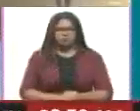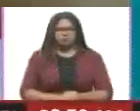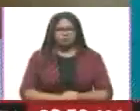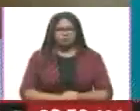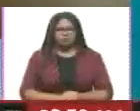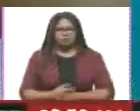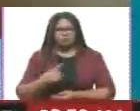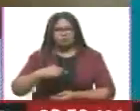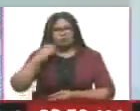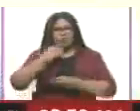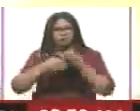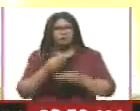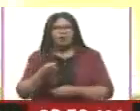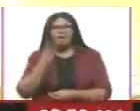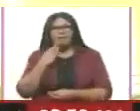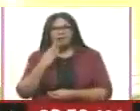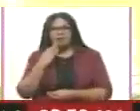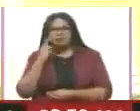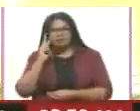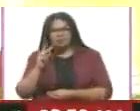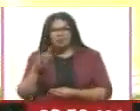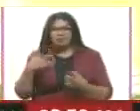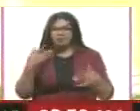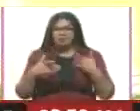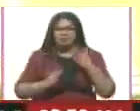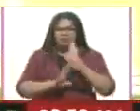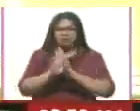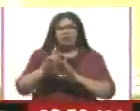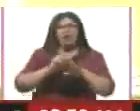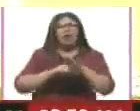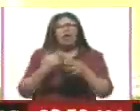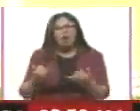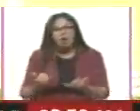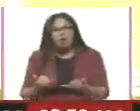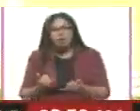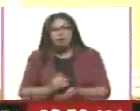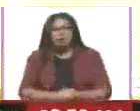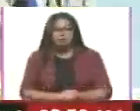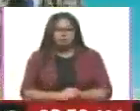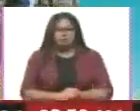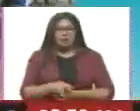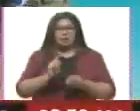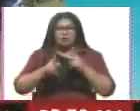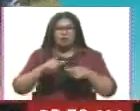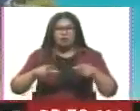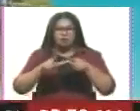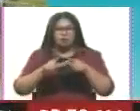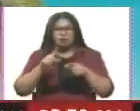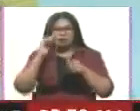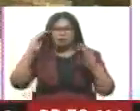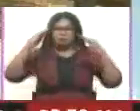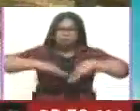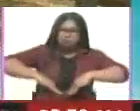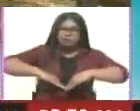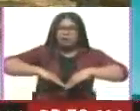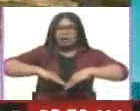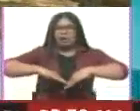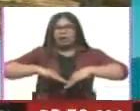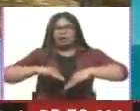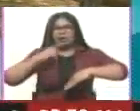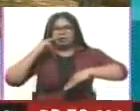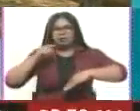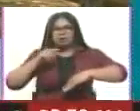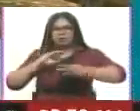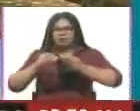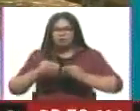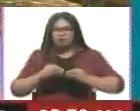pues bueno, iba experimentando en la medida que iba desarrollando esta obra. Uno de esos pasillos, el número 5, colapsó en el año 2020. El Instituto de Materiales y